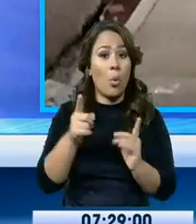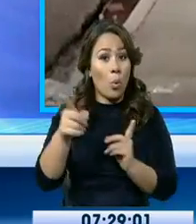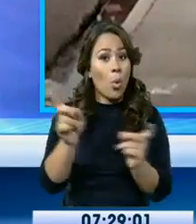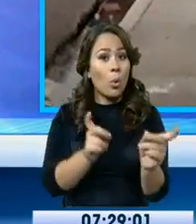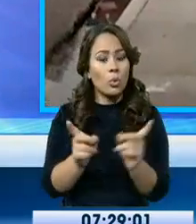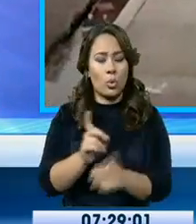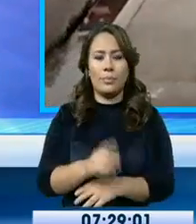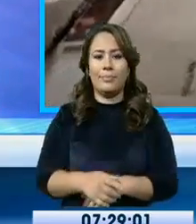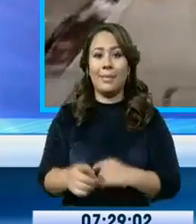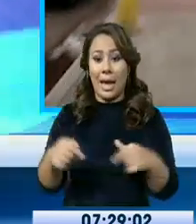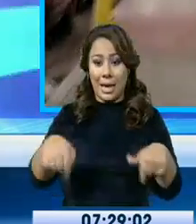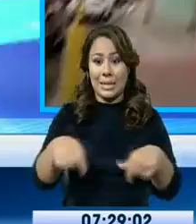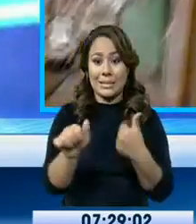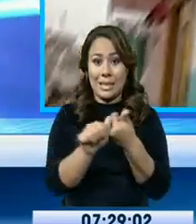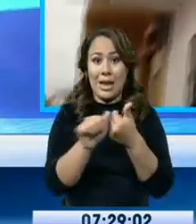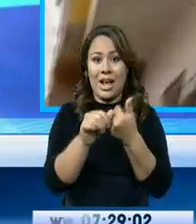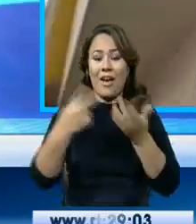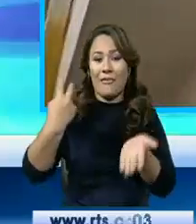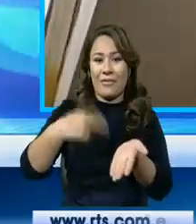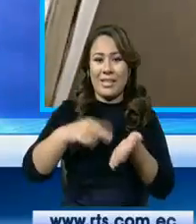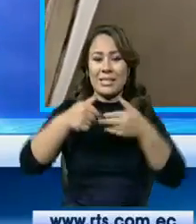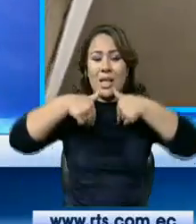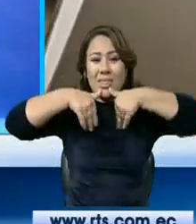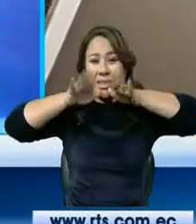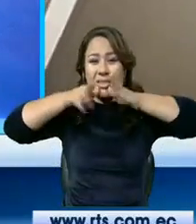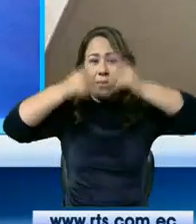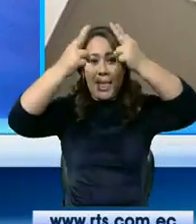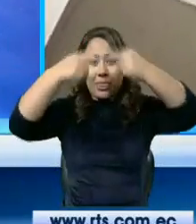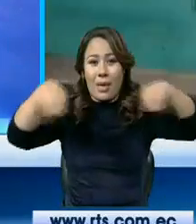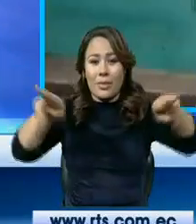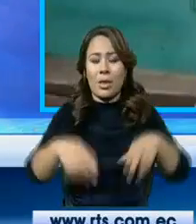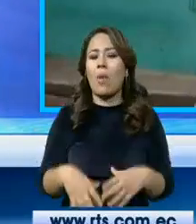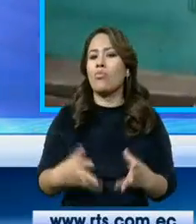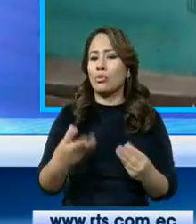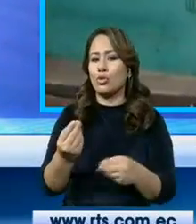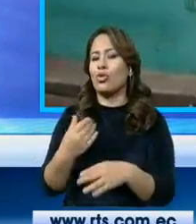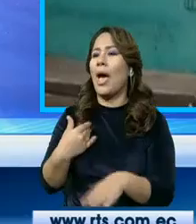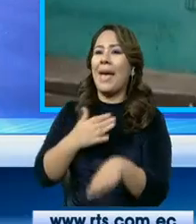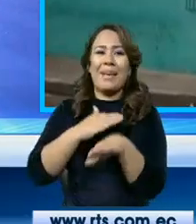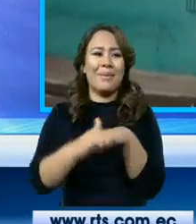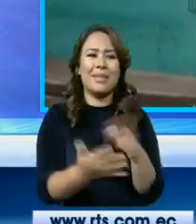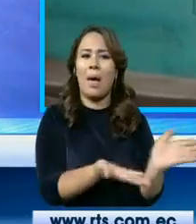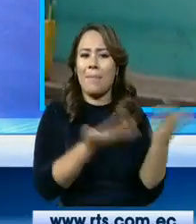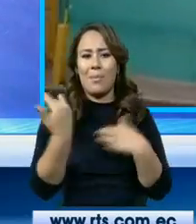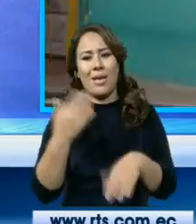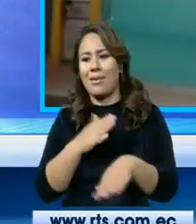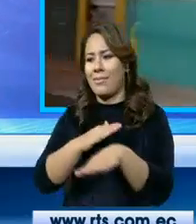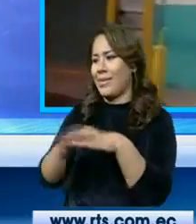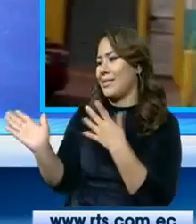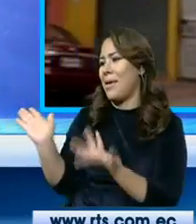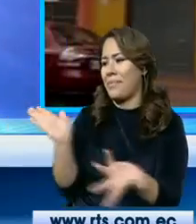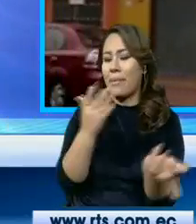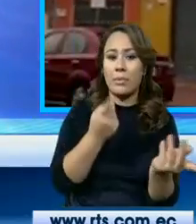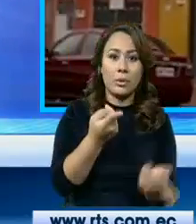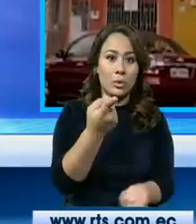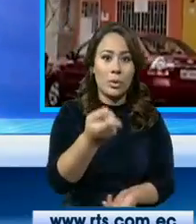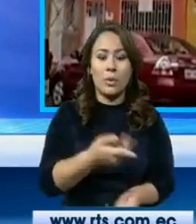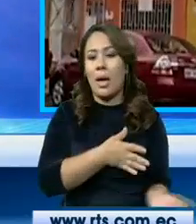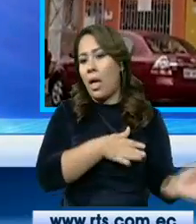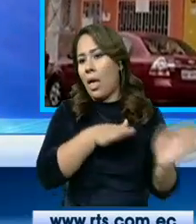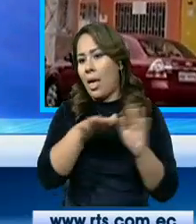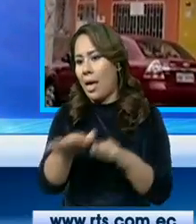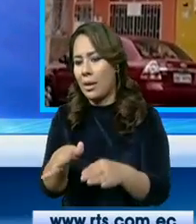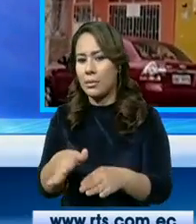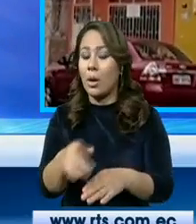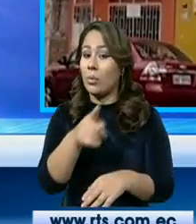mesura, sobre todo ahora, estamos diciembre, mes en donde no faltan los compromisos y celebraciones, y si usted pues acude a uno de